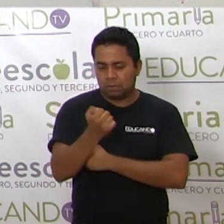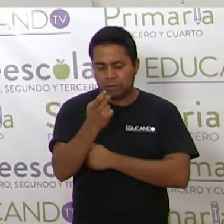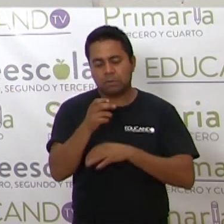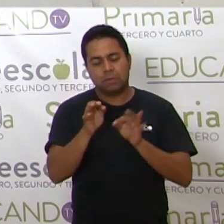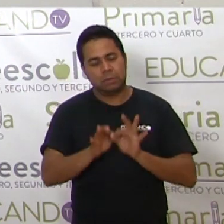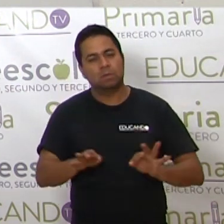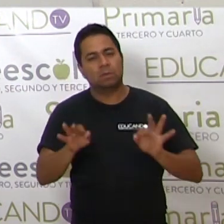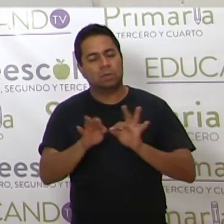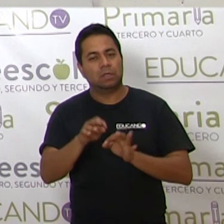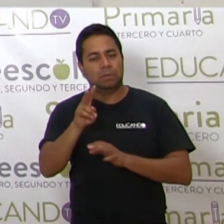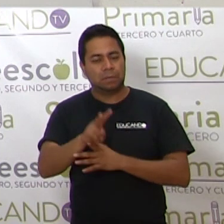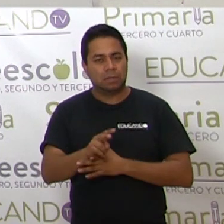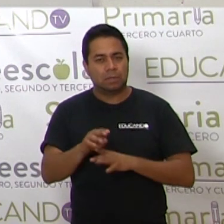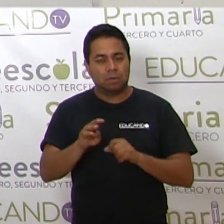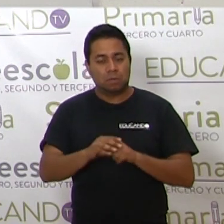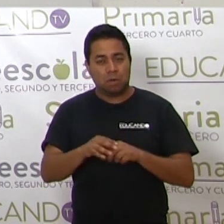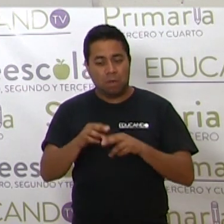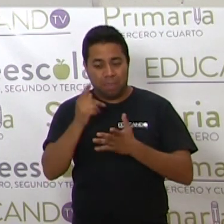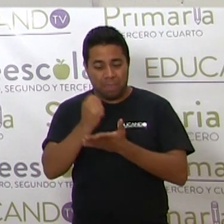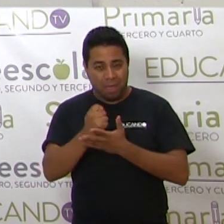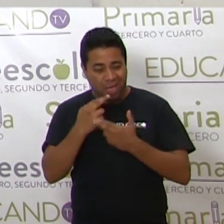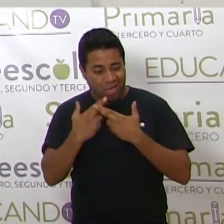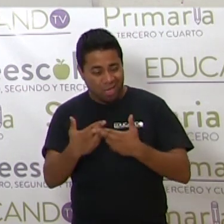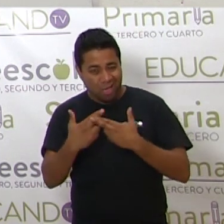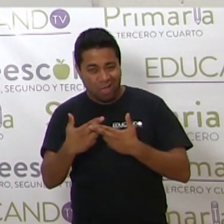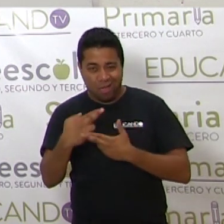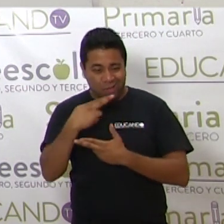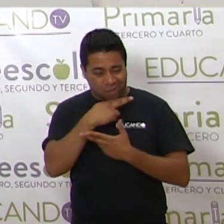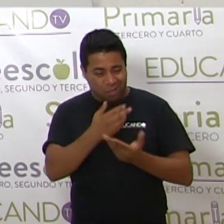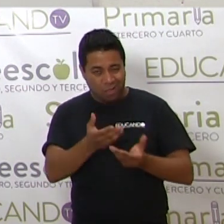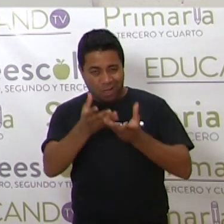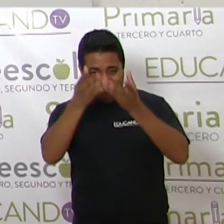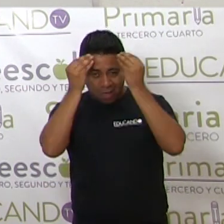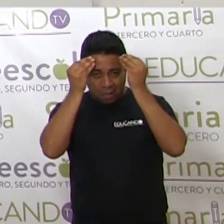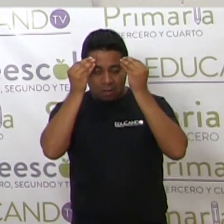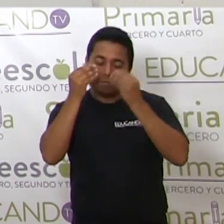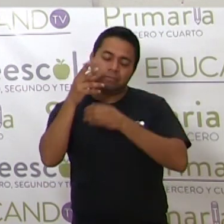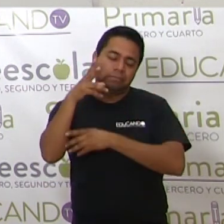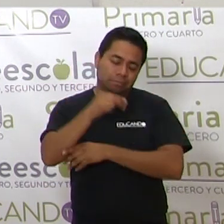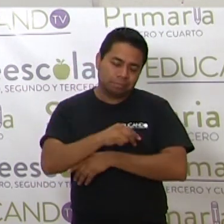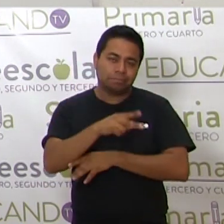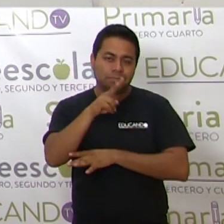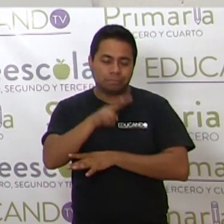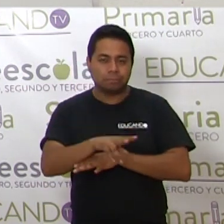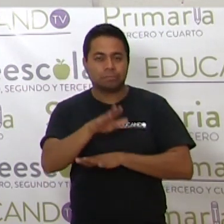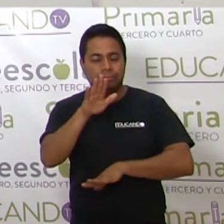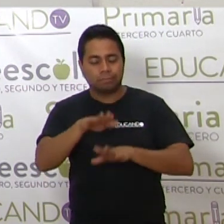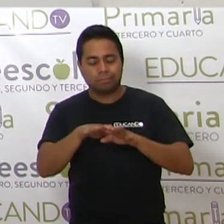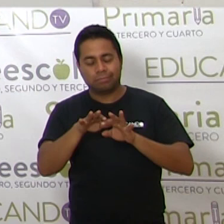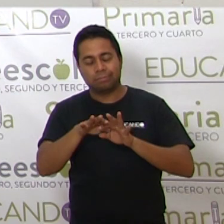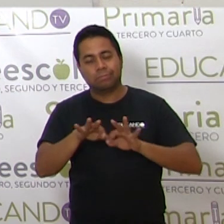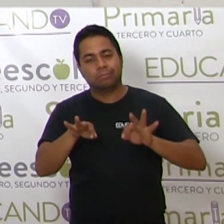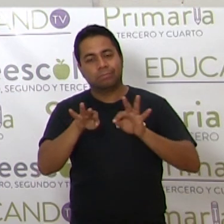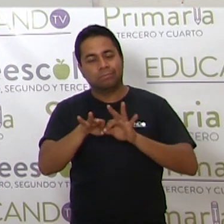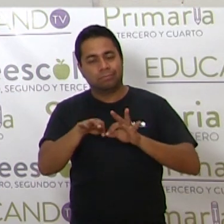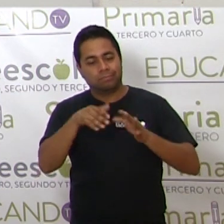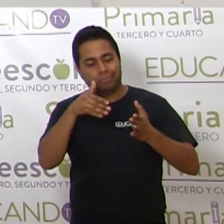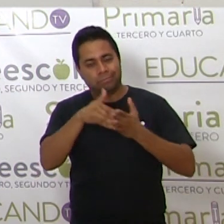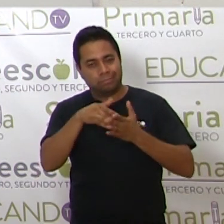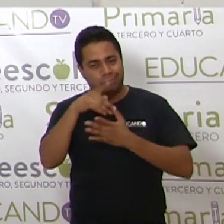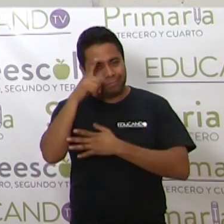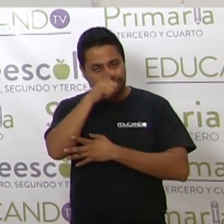necesario un exceso de tarea no va a hacer que aprenda más y sobre todo le va a impedir lo más importante en un niño